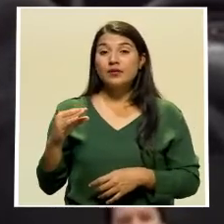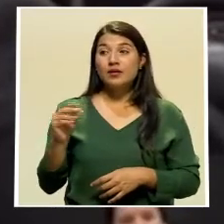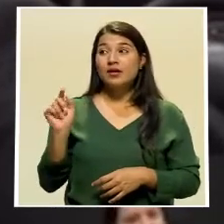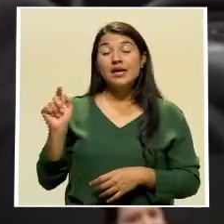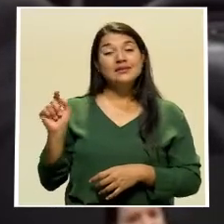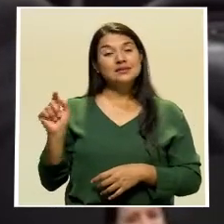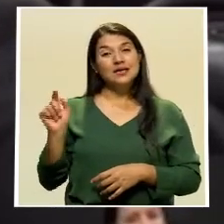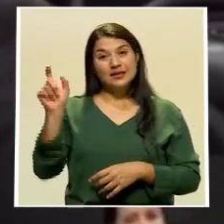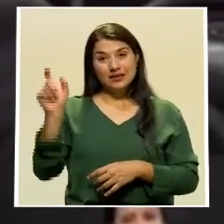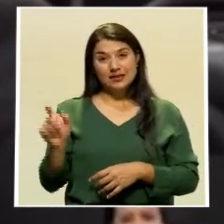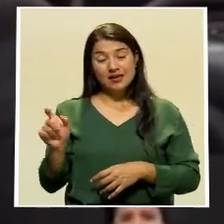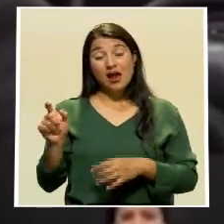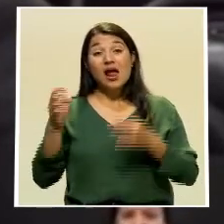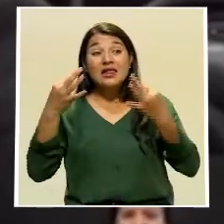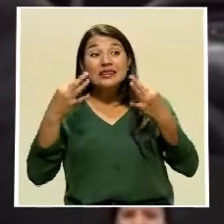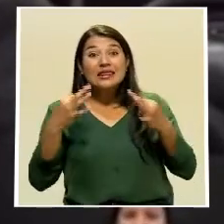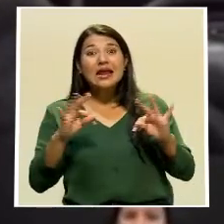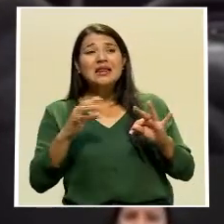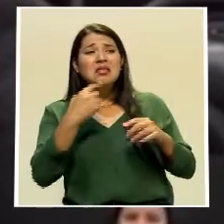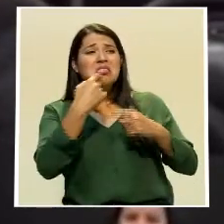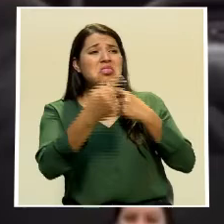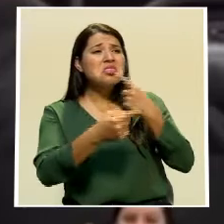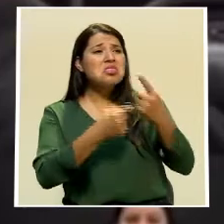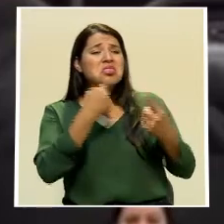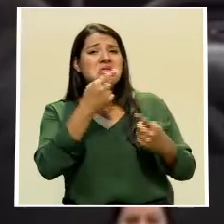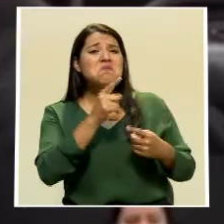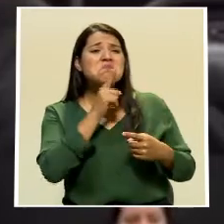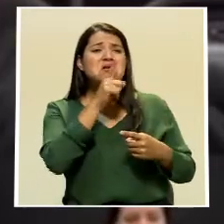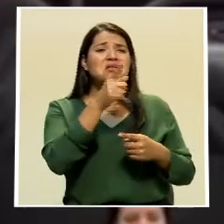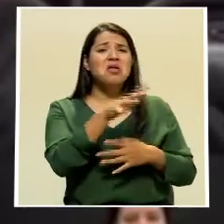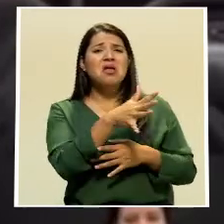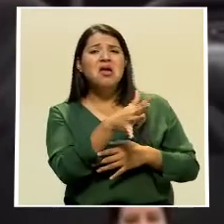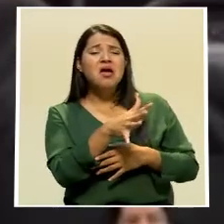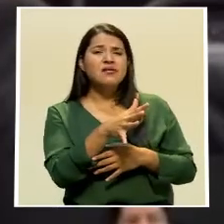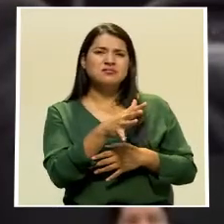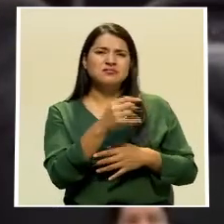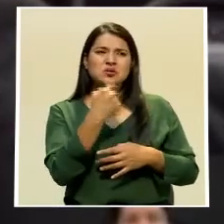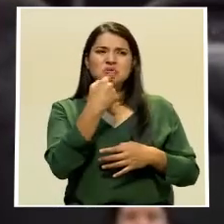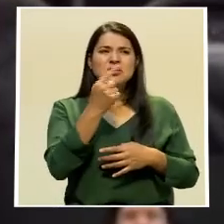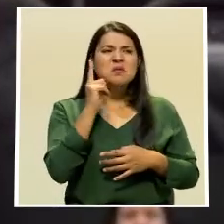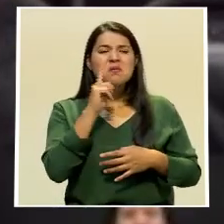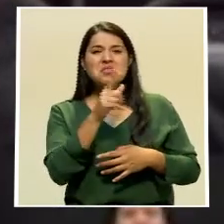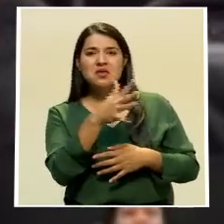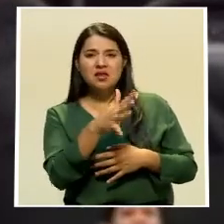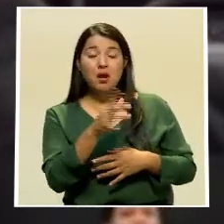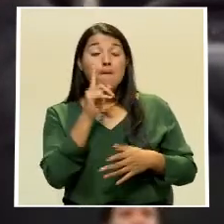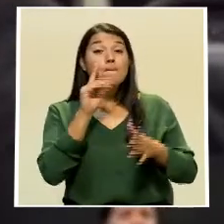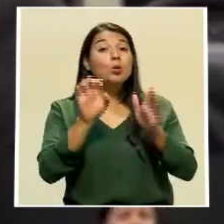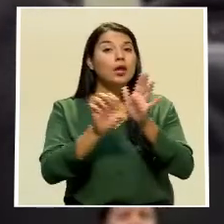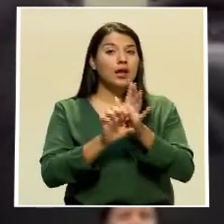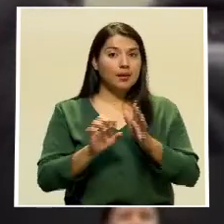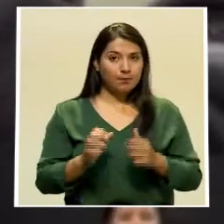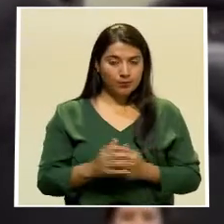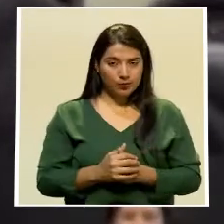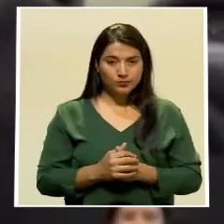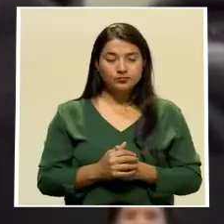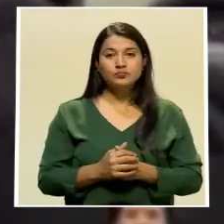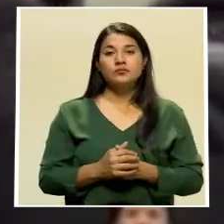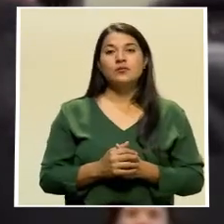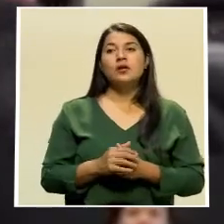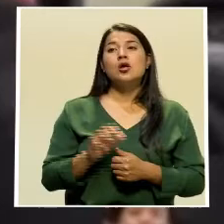ha intentado engañar con verdades a medias o mentiras a medias. Por ejemplo, su